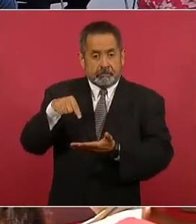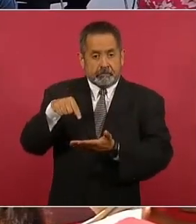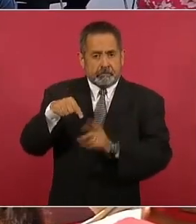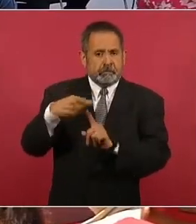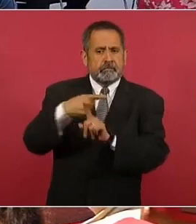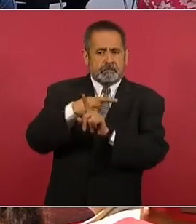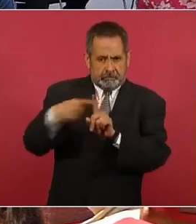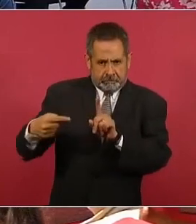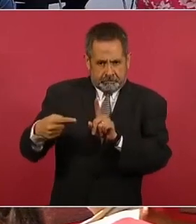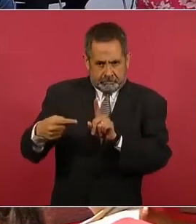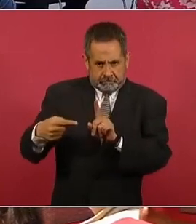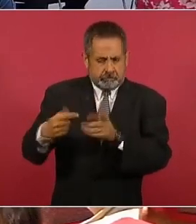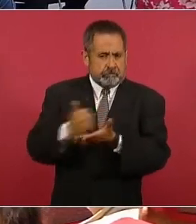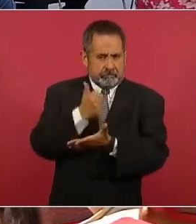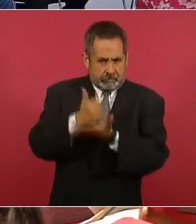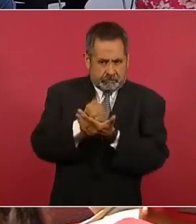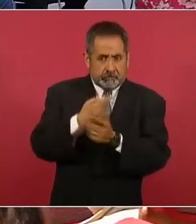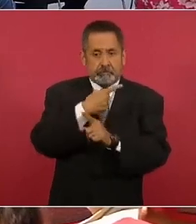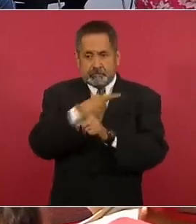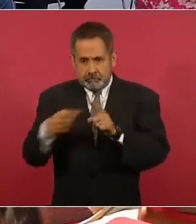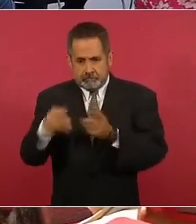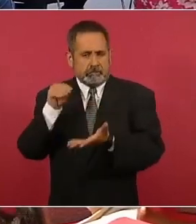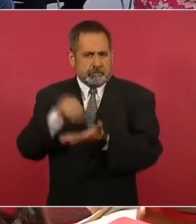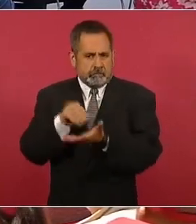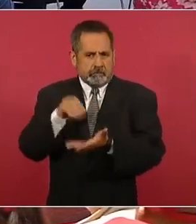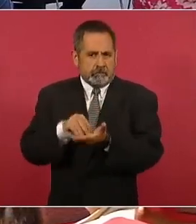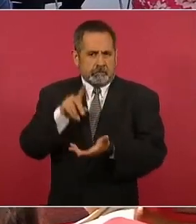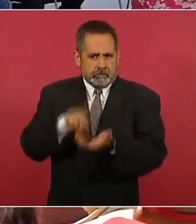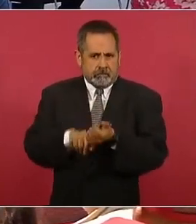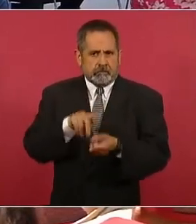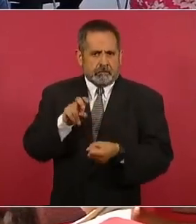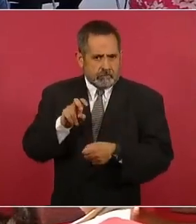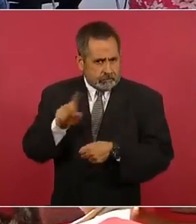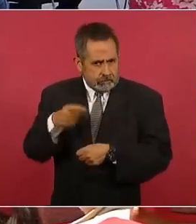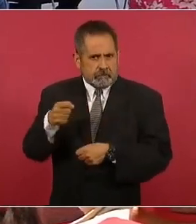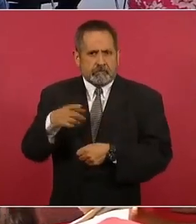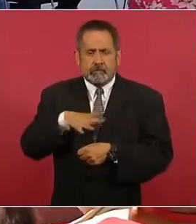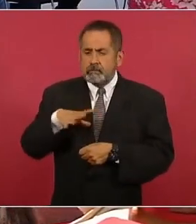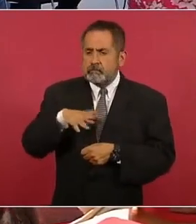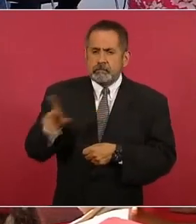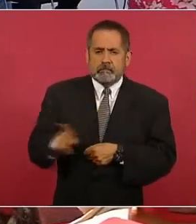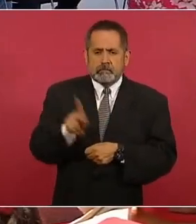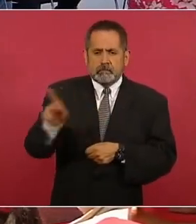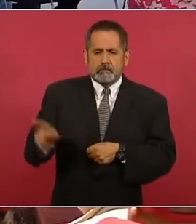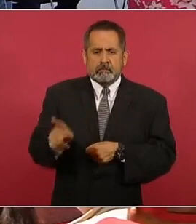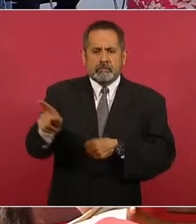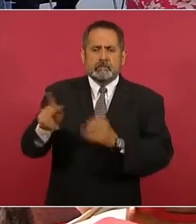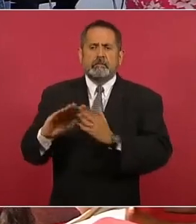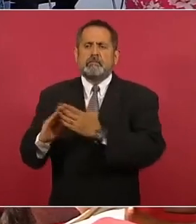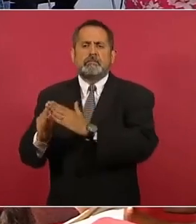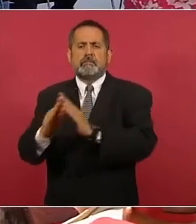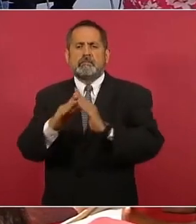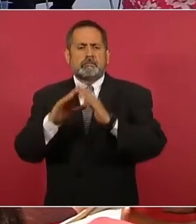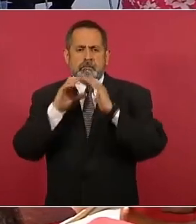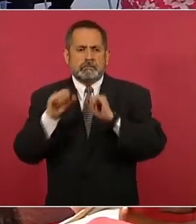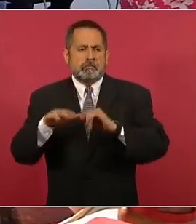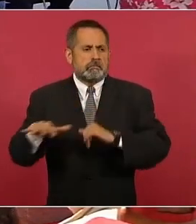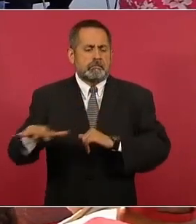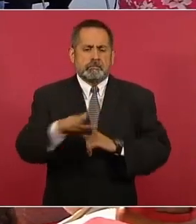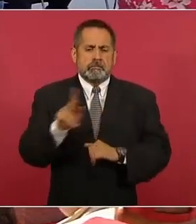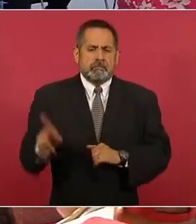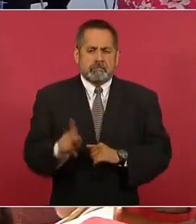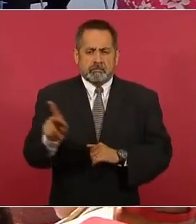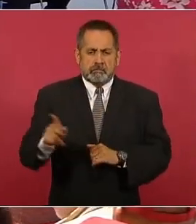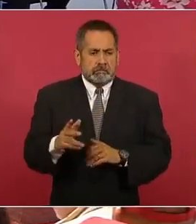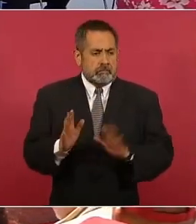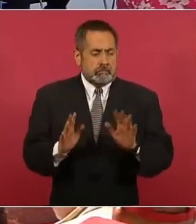de su territorio es rural, la mitad del territorio, y por